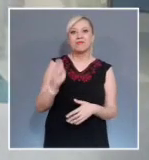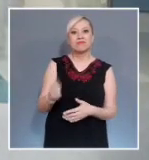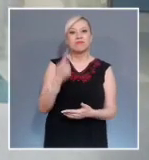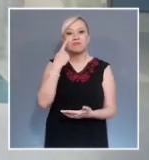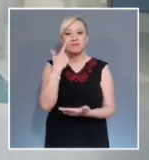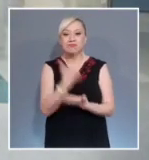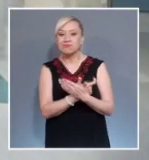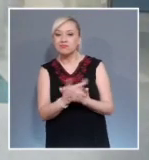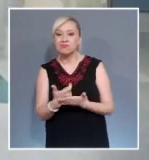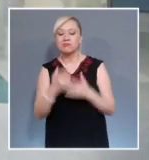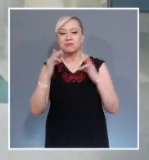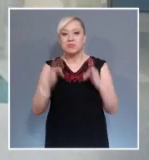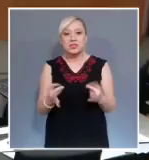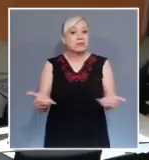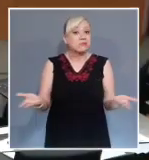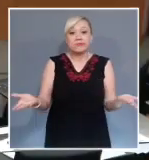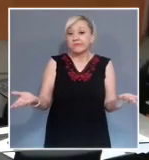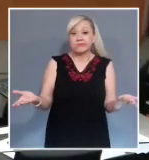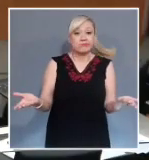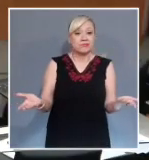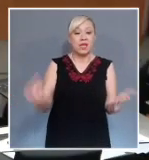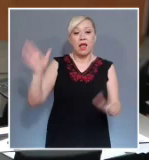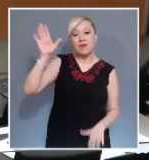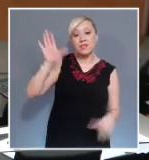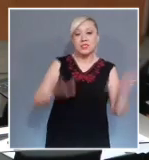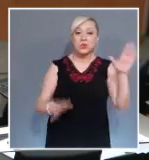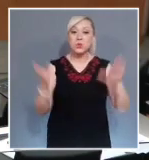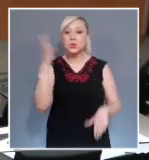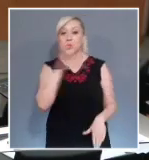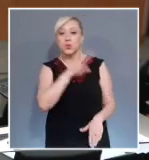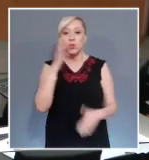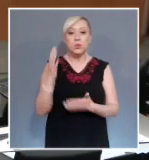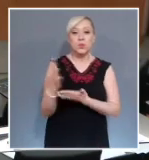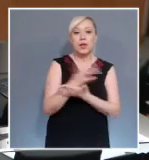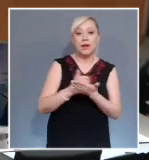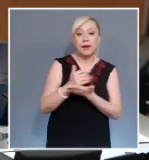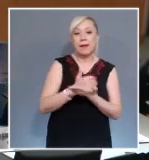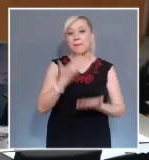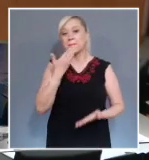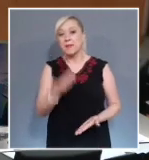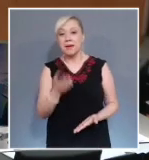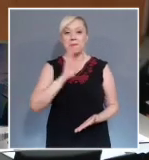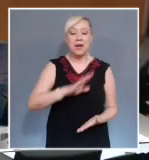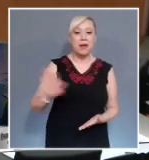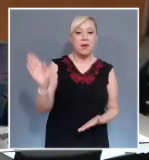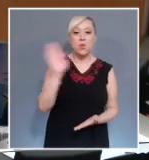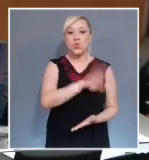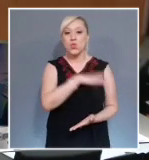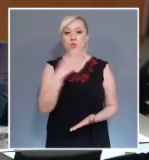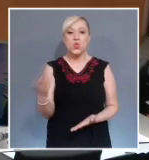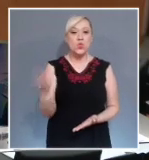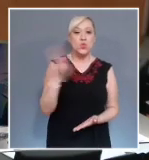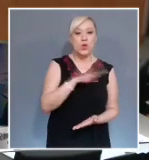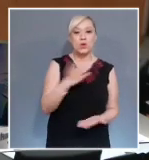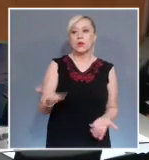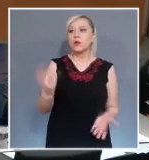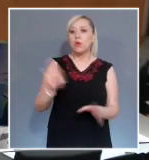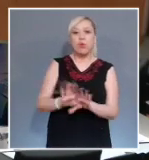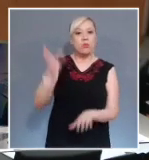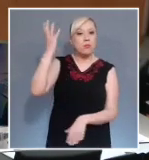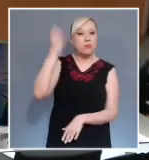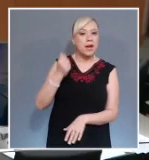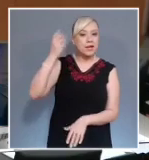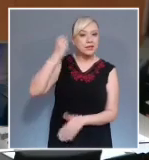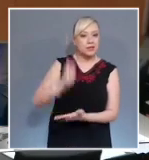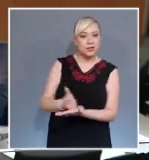social justamente de cómo hacer que la seguridad social y que las pensiones en particular que es el tema